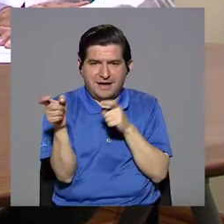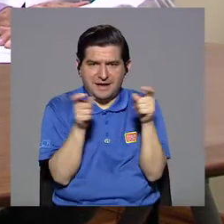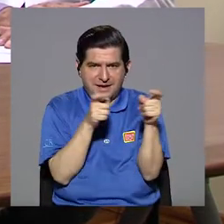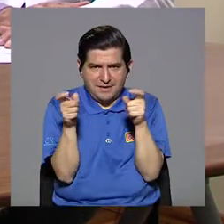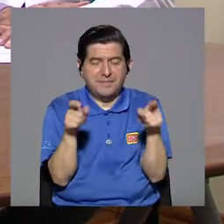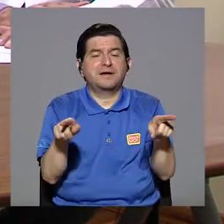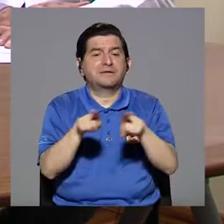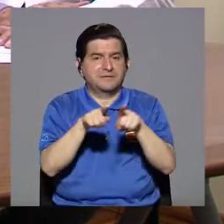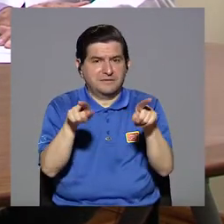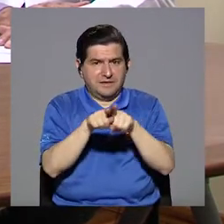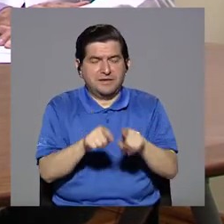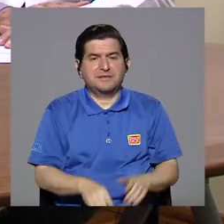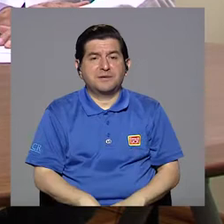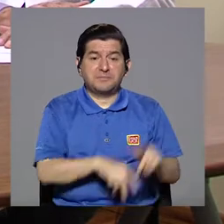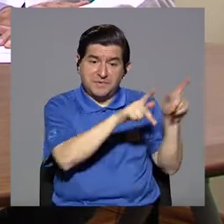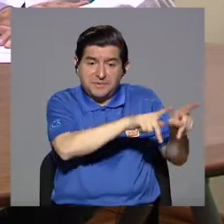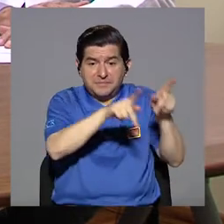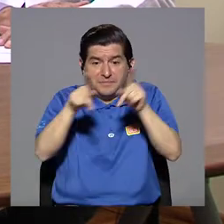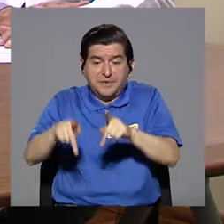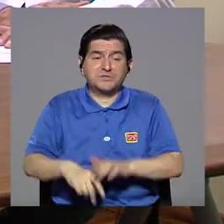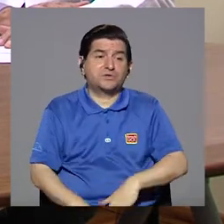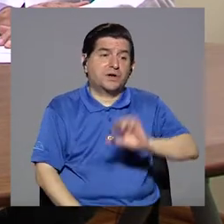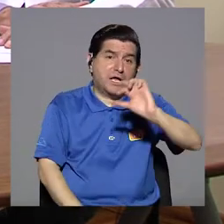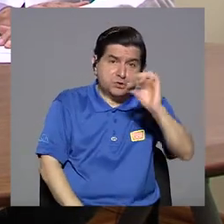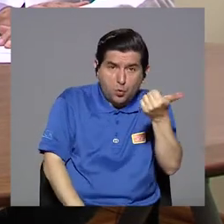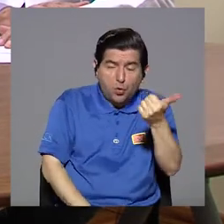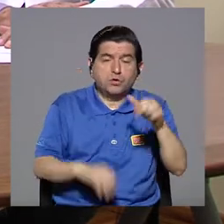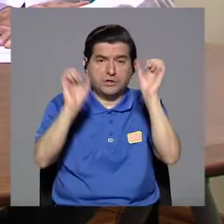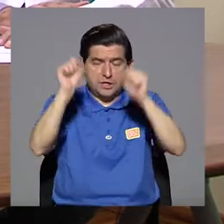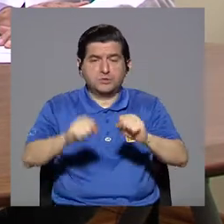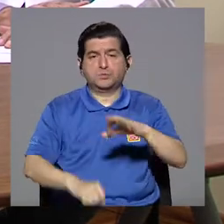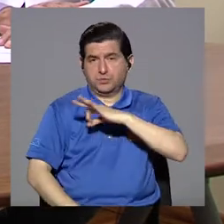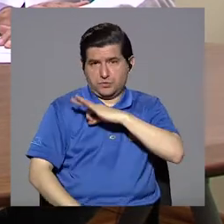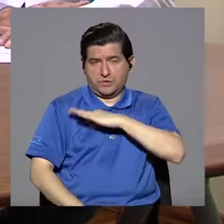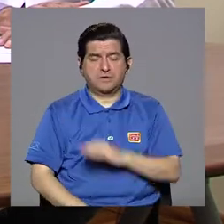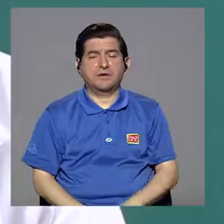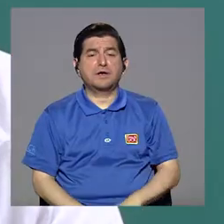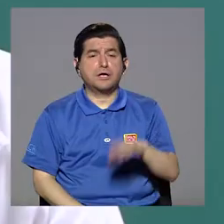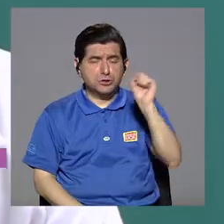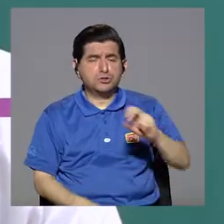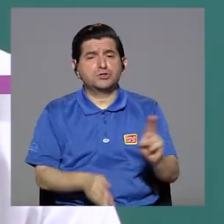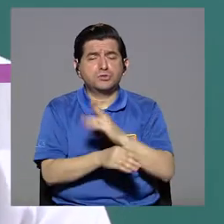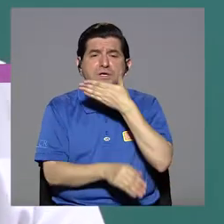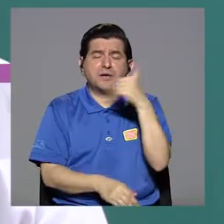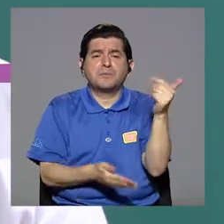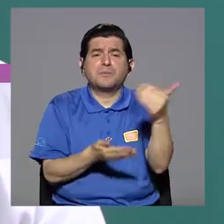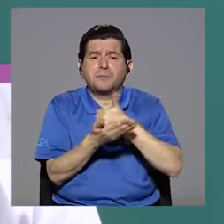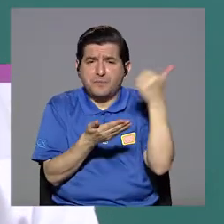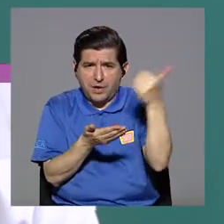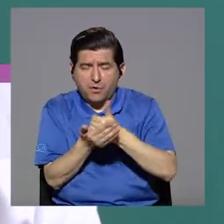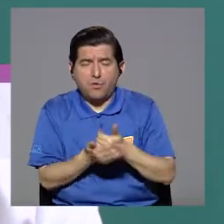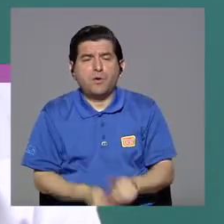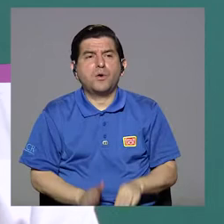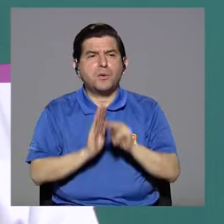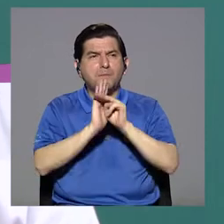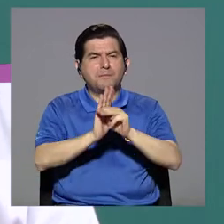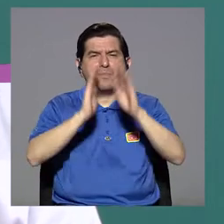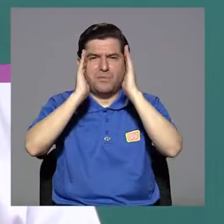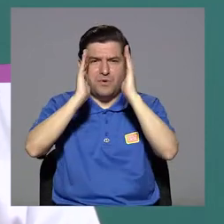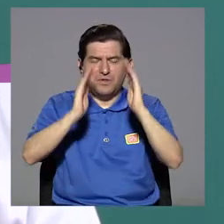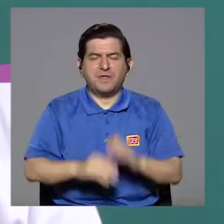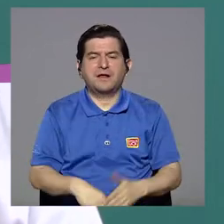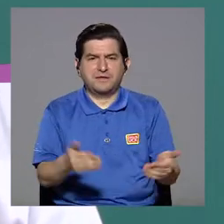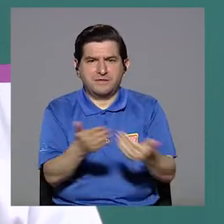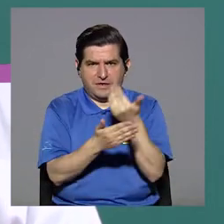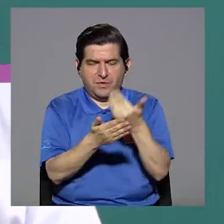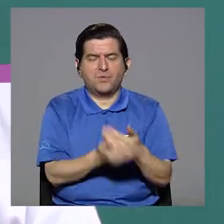del hospital y también para los pacientes para que otros pacientes tengan ese sirve de seso utilizar mejor el recurso es una modalidad de atención